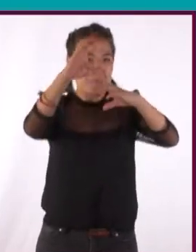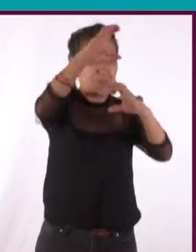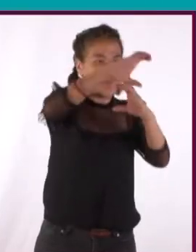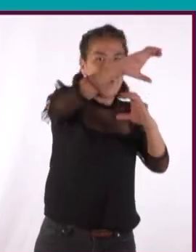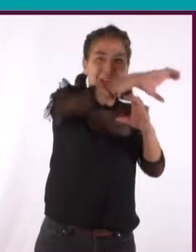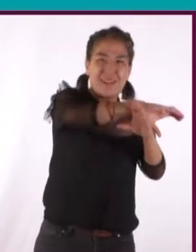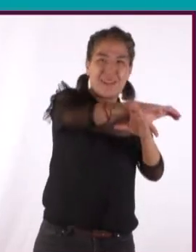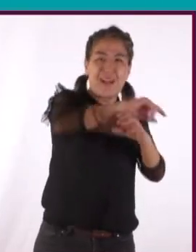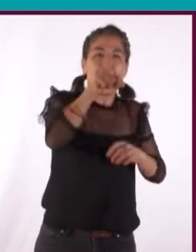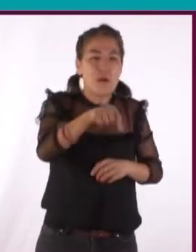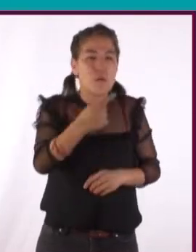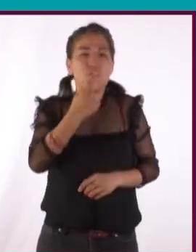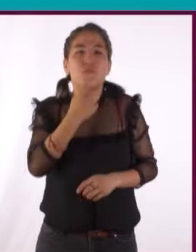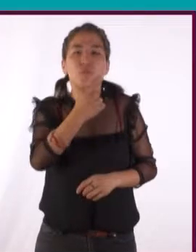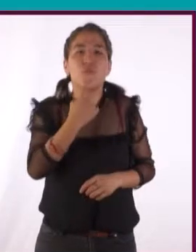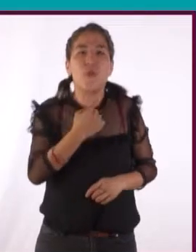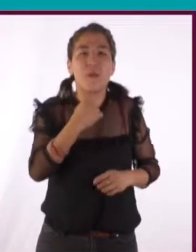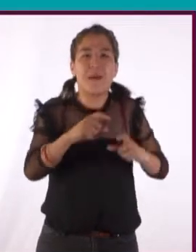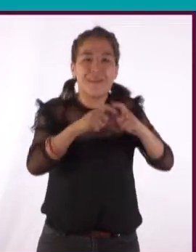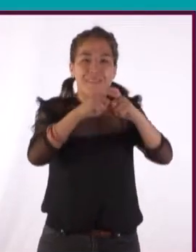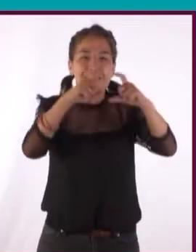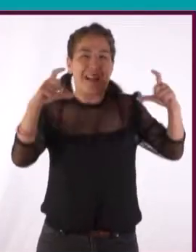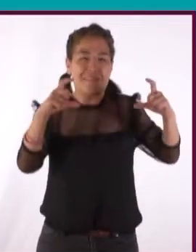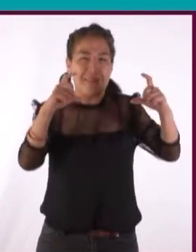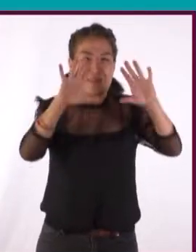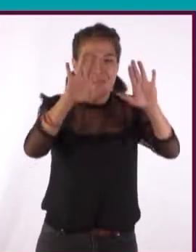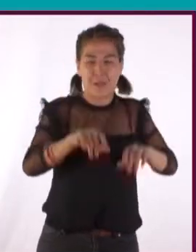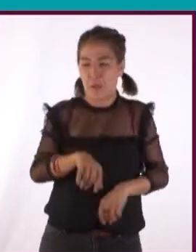pegados hacen percibir que el círculo rojo es más grande.